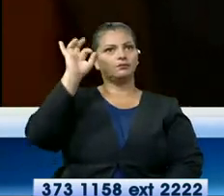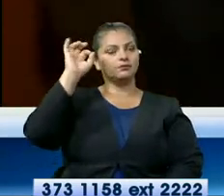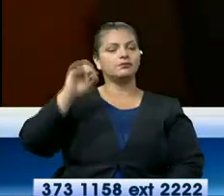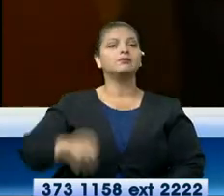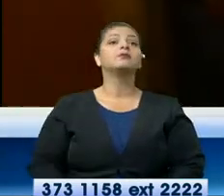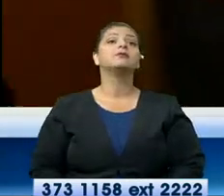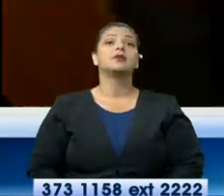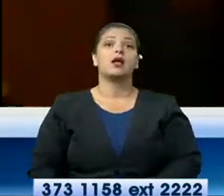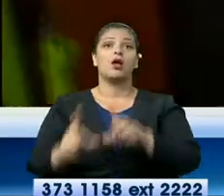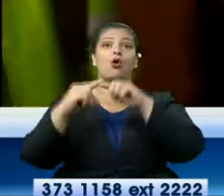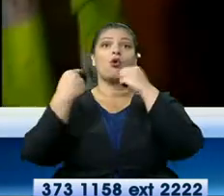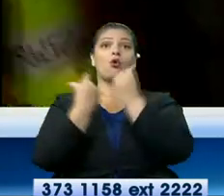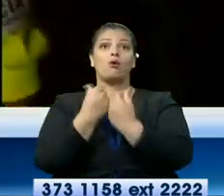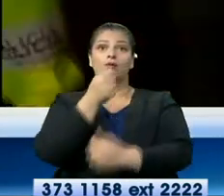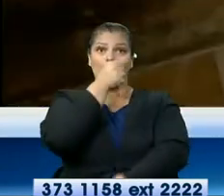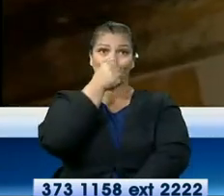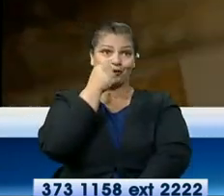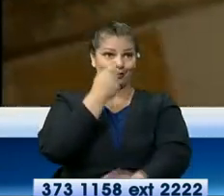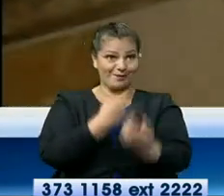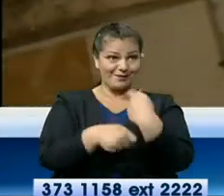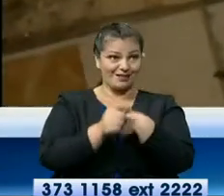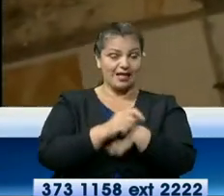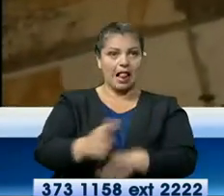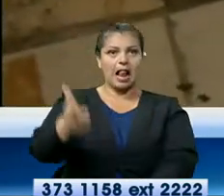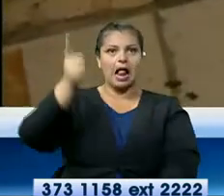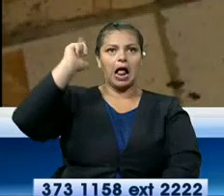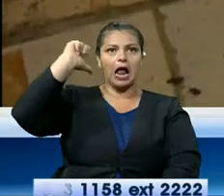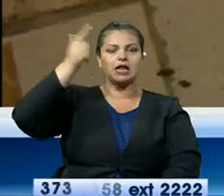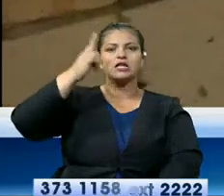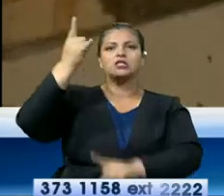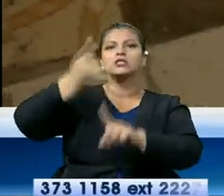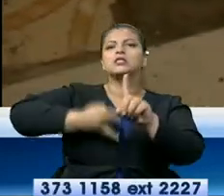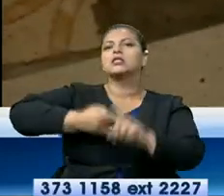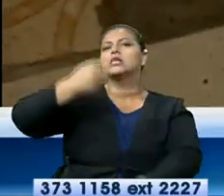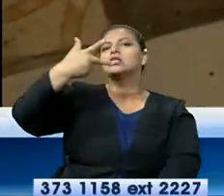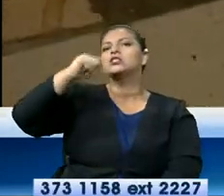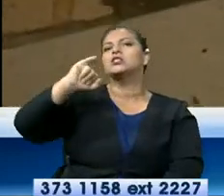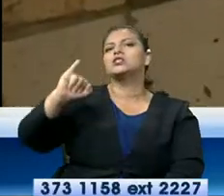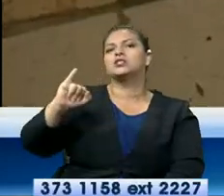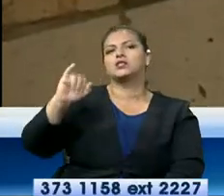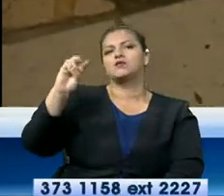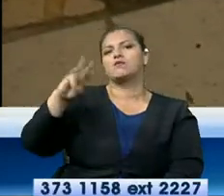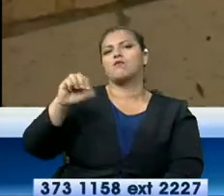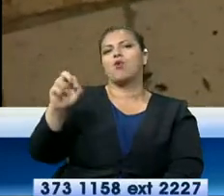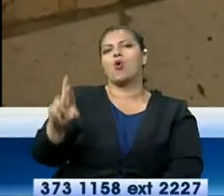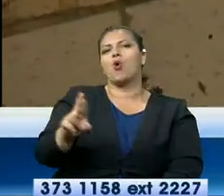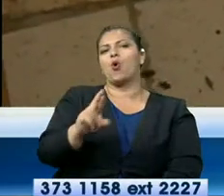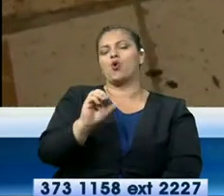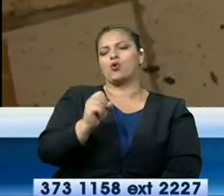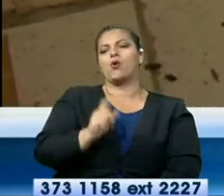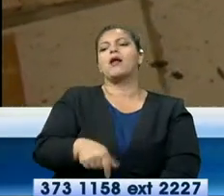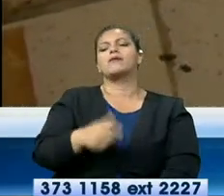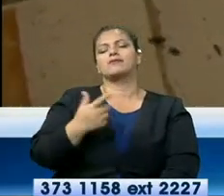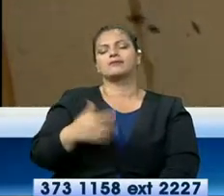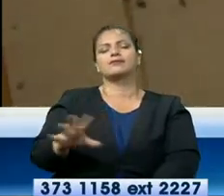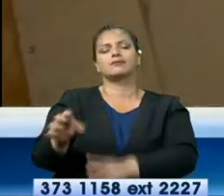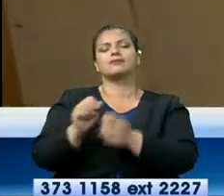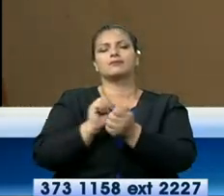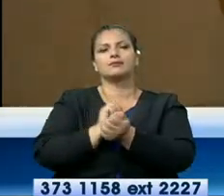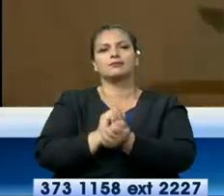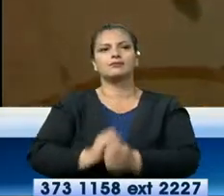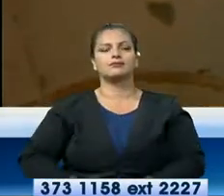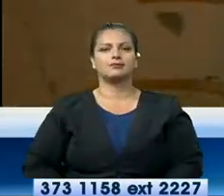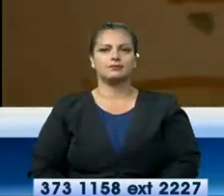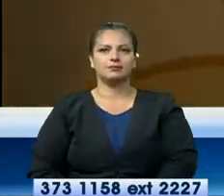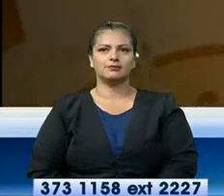policía ya le venía haciendo seguimiento desde hace algunas semanas atrás. Es el líder de la organización, tiene boleta de